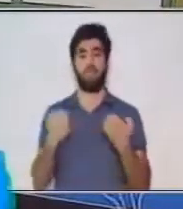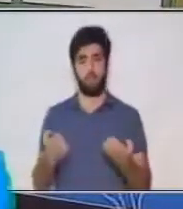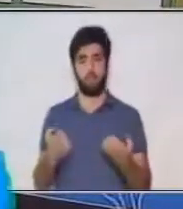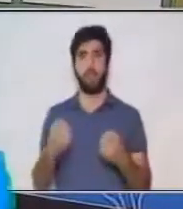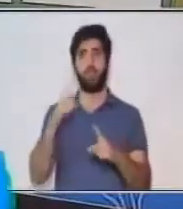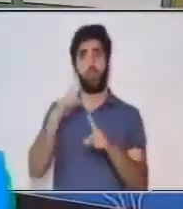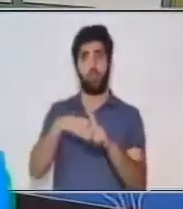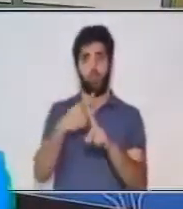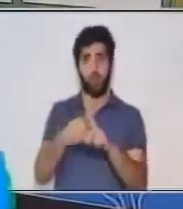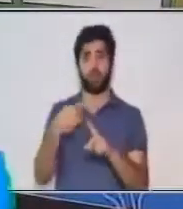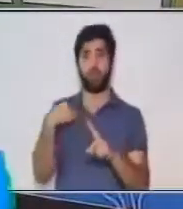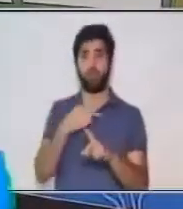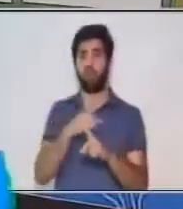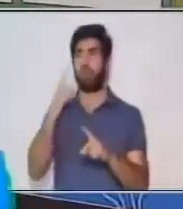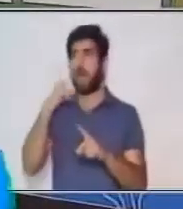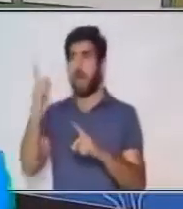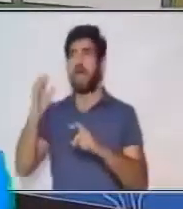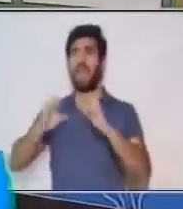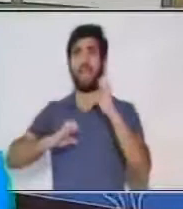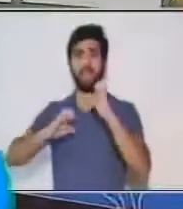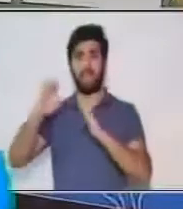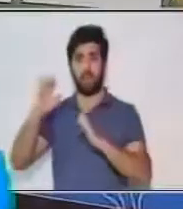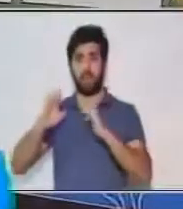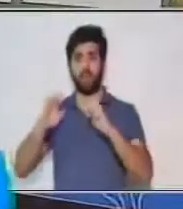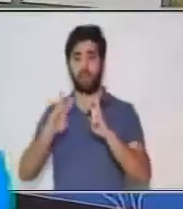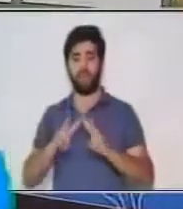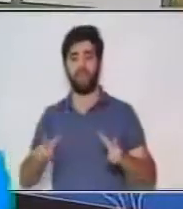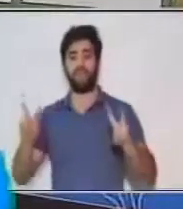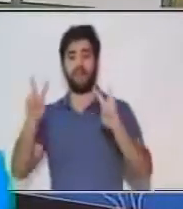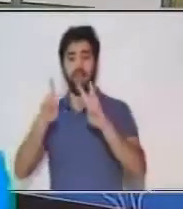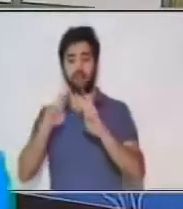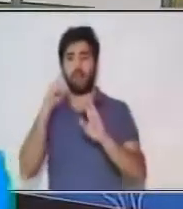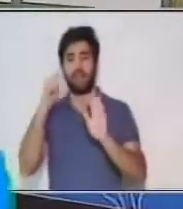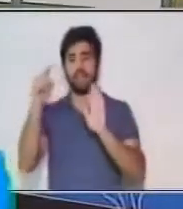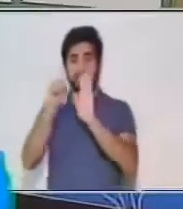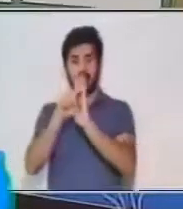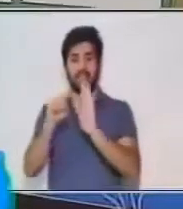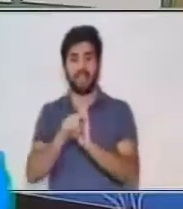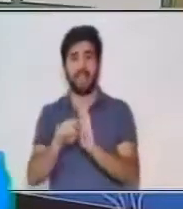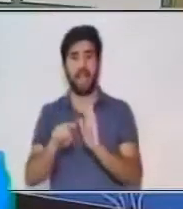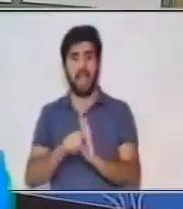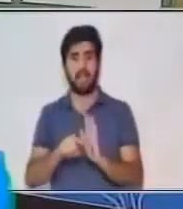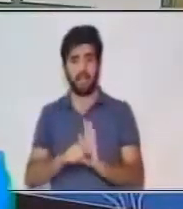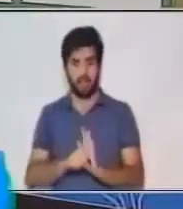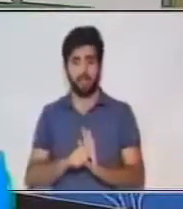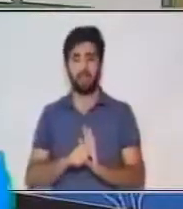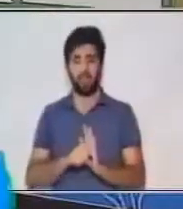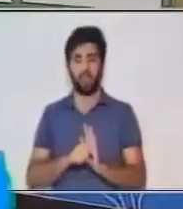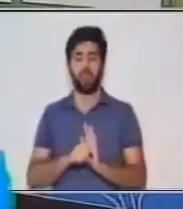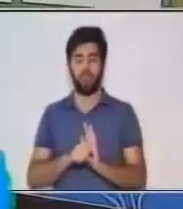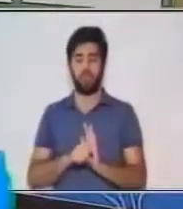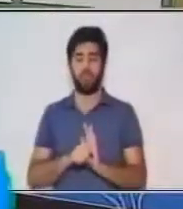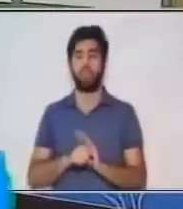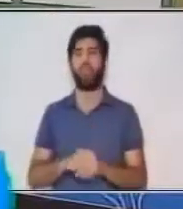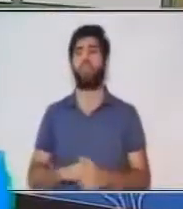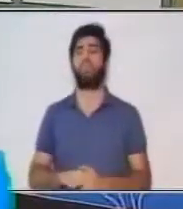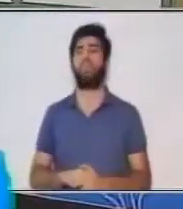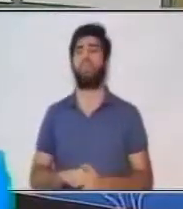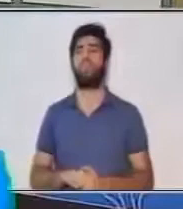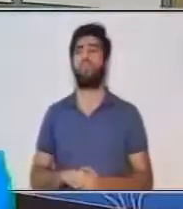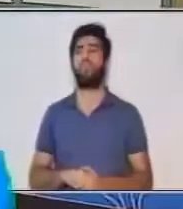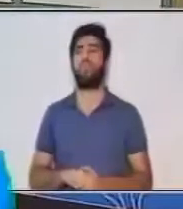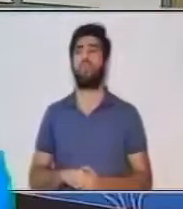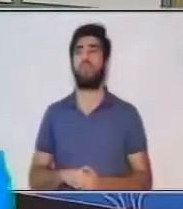cuando estemos evaluando valores negativos en nuestro plano cartesiano, cuando estemos evaluando valores